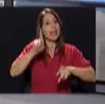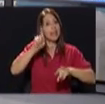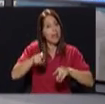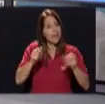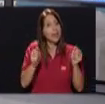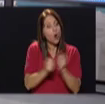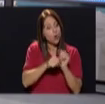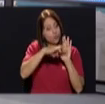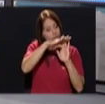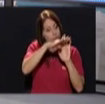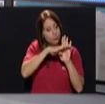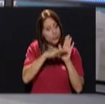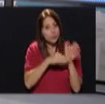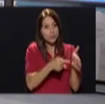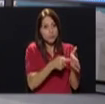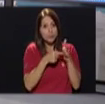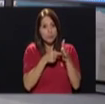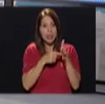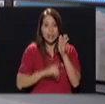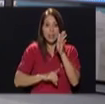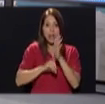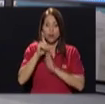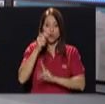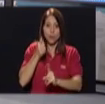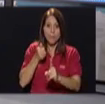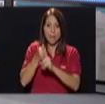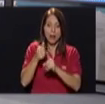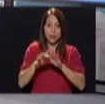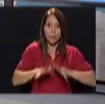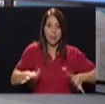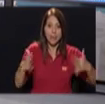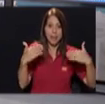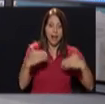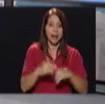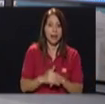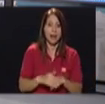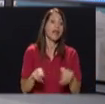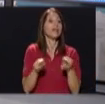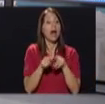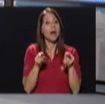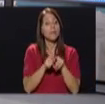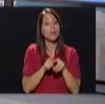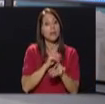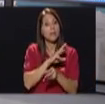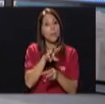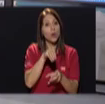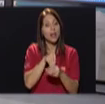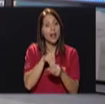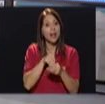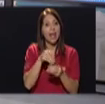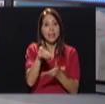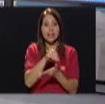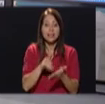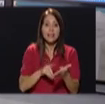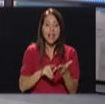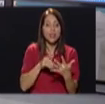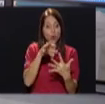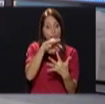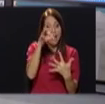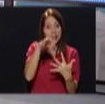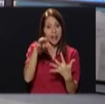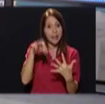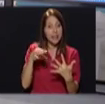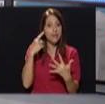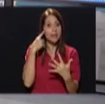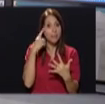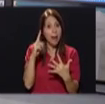planes de desarrollo, impacto ambiental para lo que se va a hacer. Involucraría inclusive diseño de